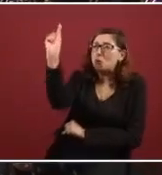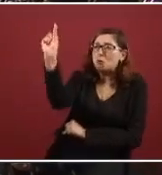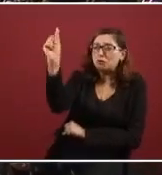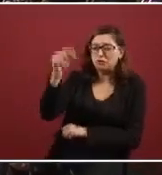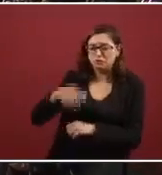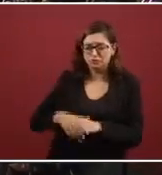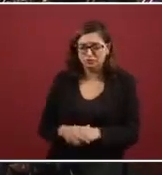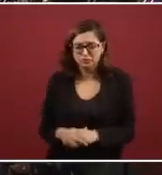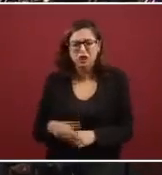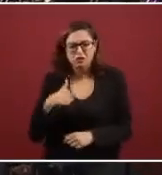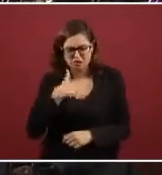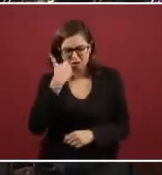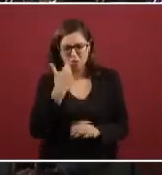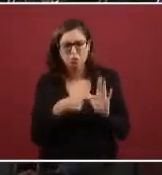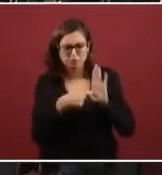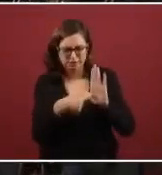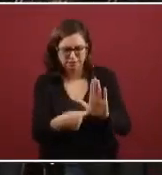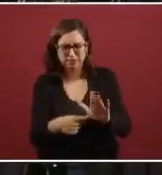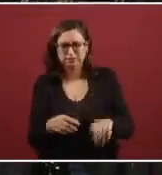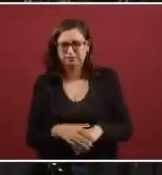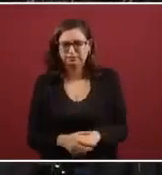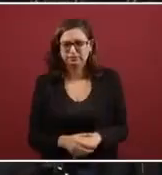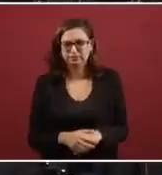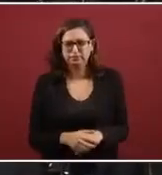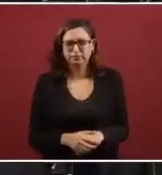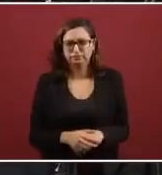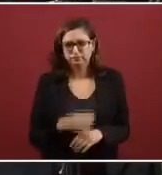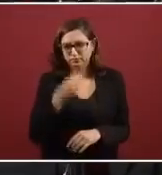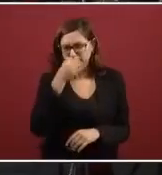Les voy a mostrar el aparatito.